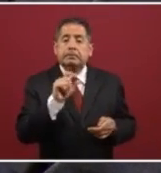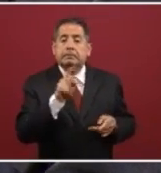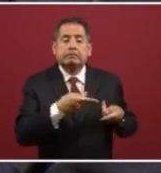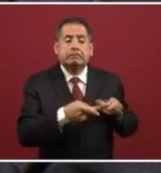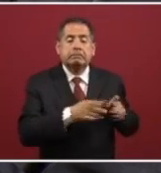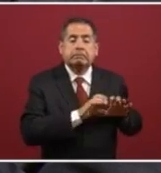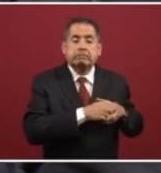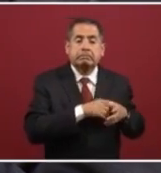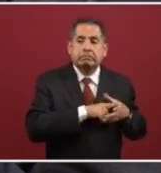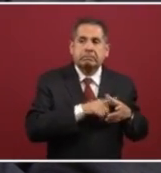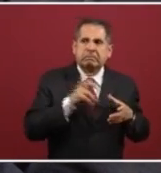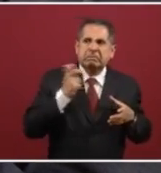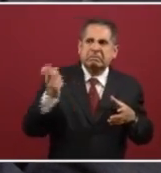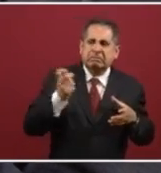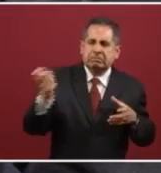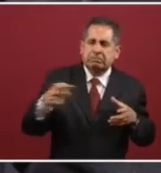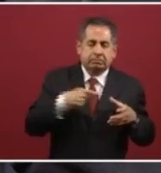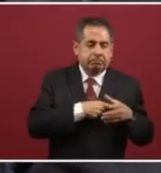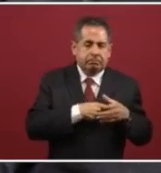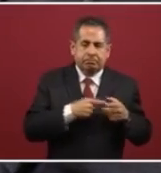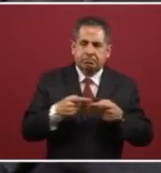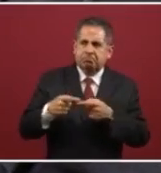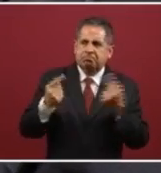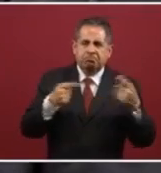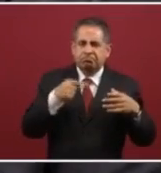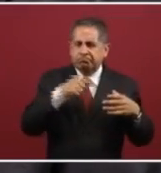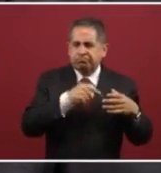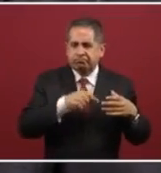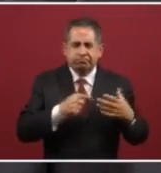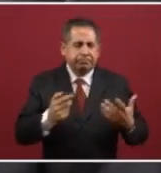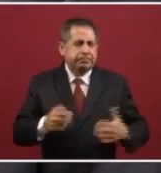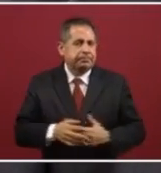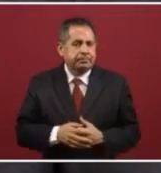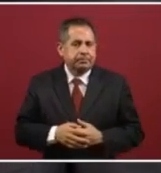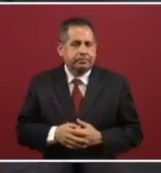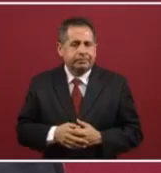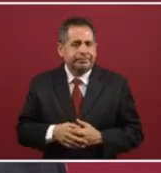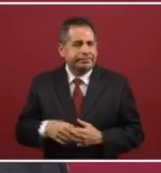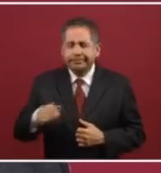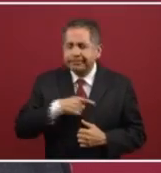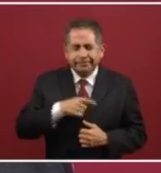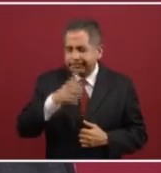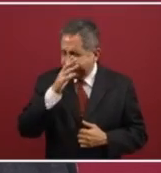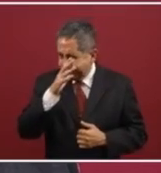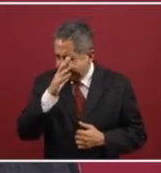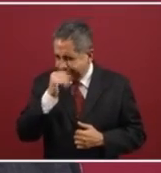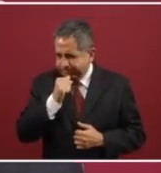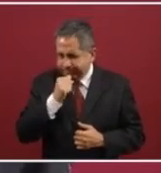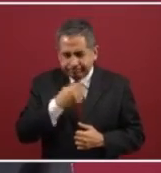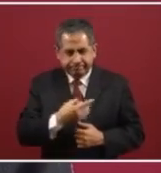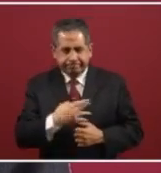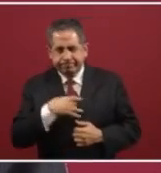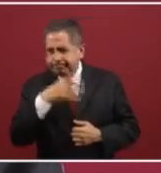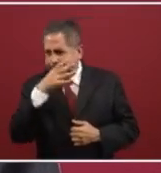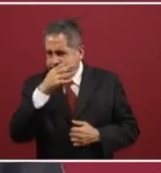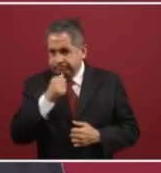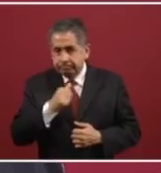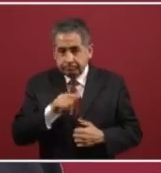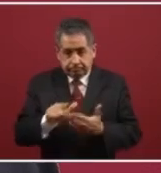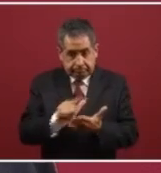este de nuestros adversarios pero no van a poder porque